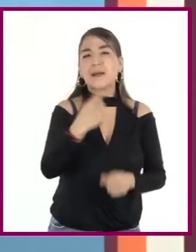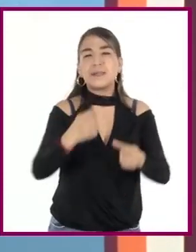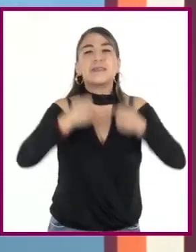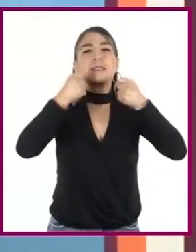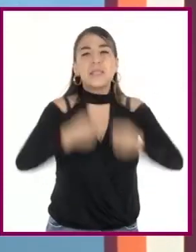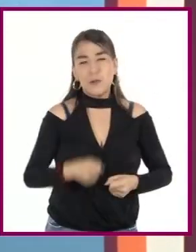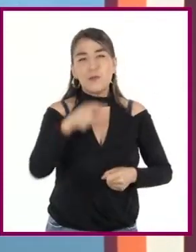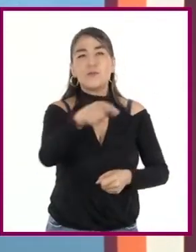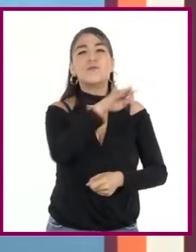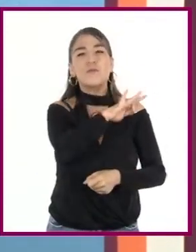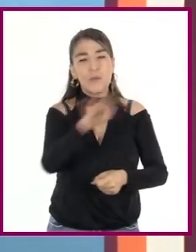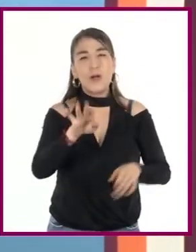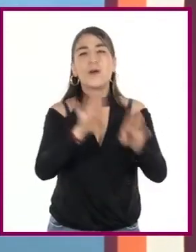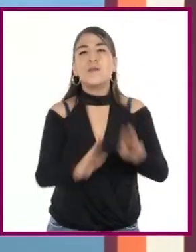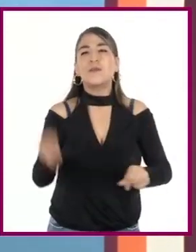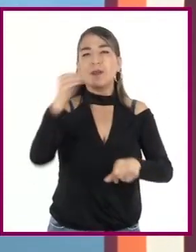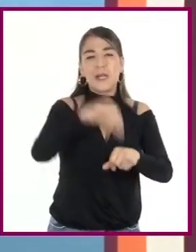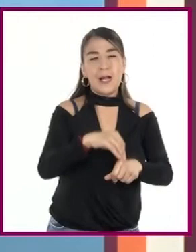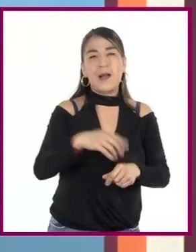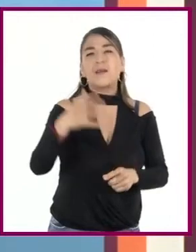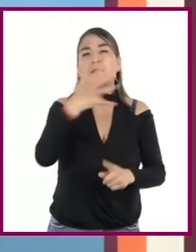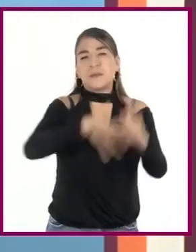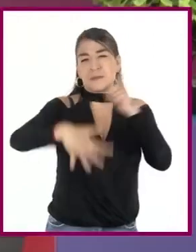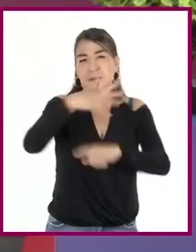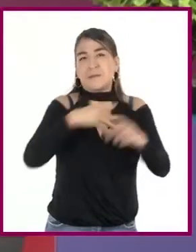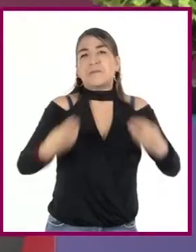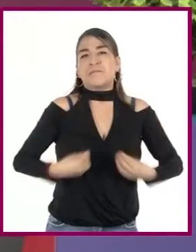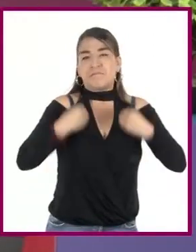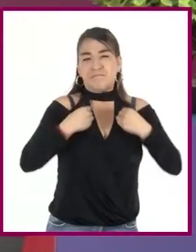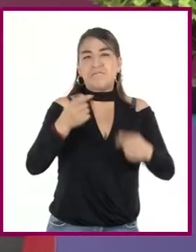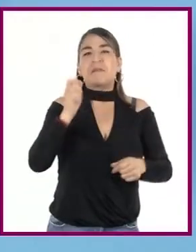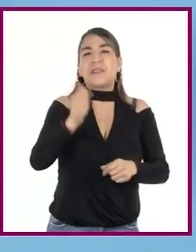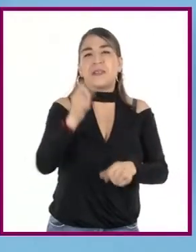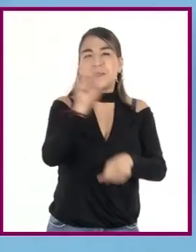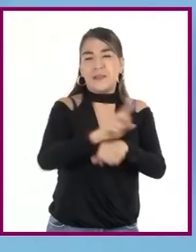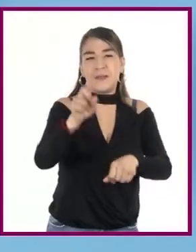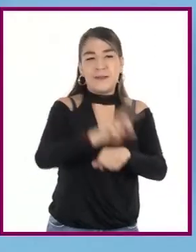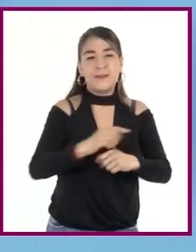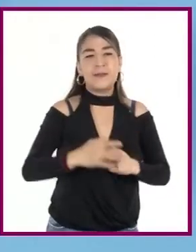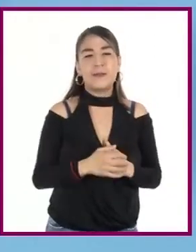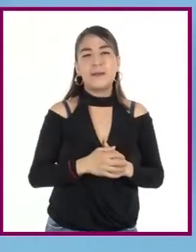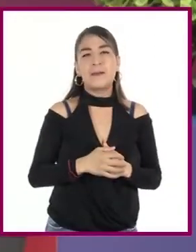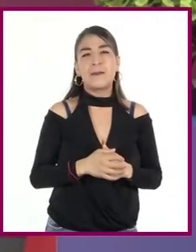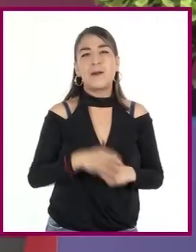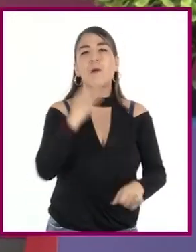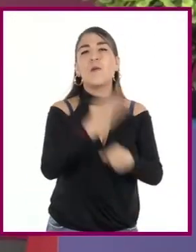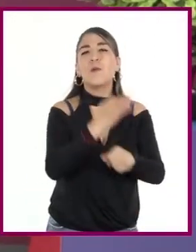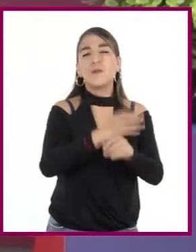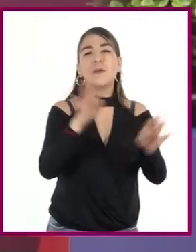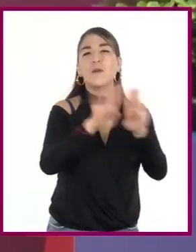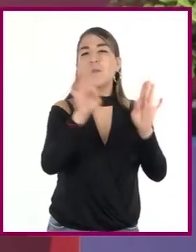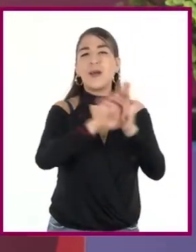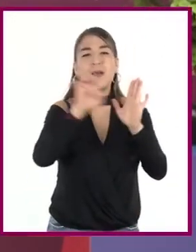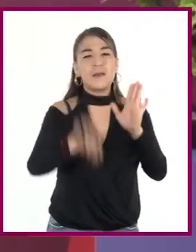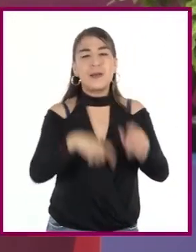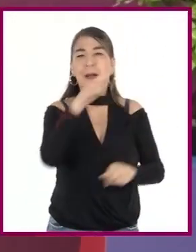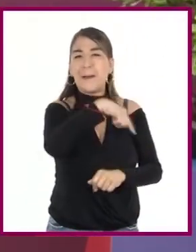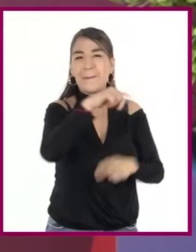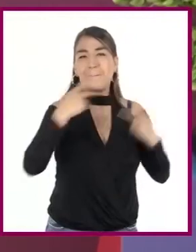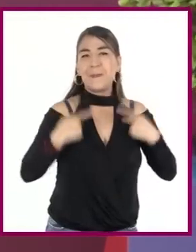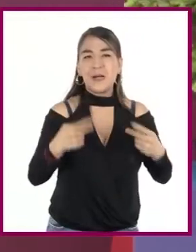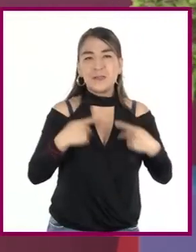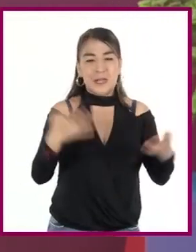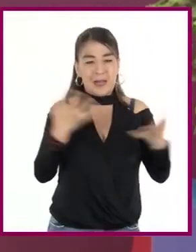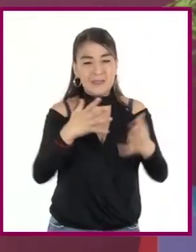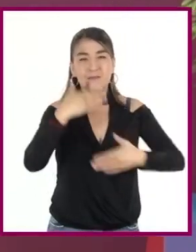que es posible aplicarla en nuestra vida diaria. Maestra, para ejemplificar cómo estas personas lograron